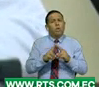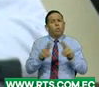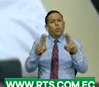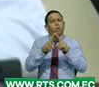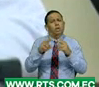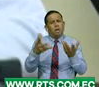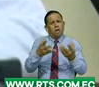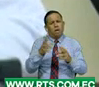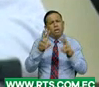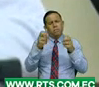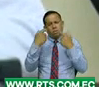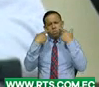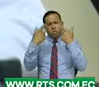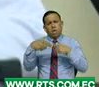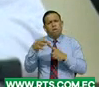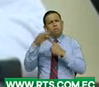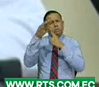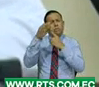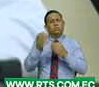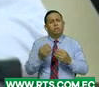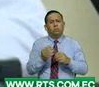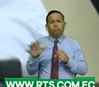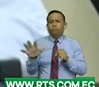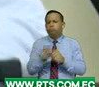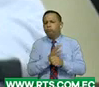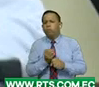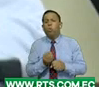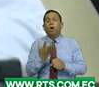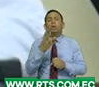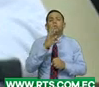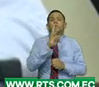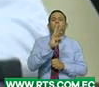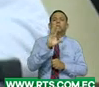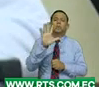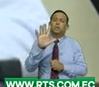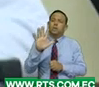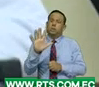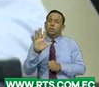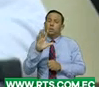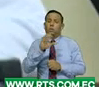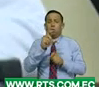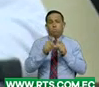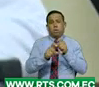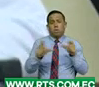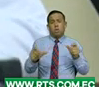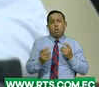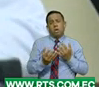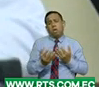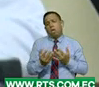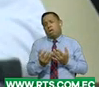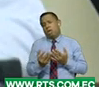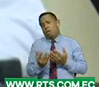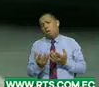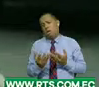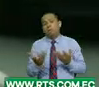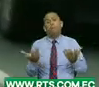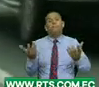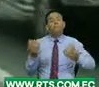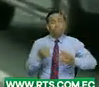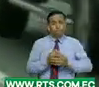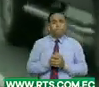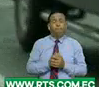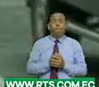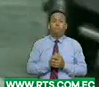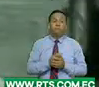que hoy bordea alrededor de 60 a 65 pacientes que están en lista de espera quienes no acaten